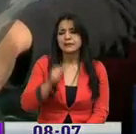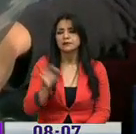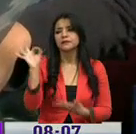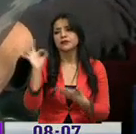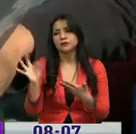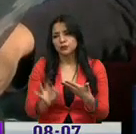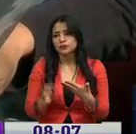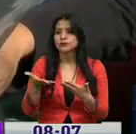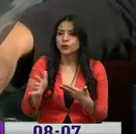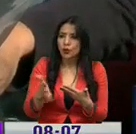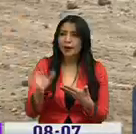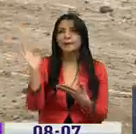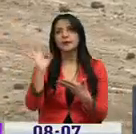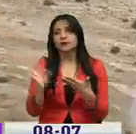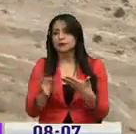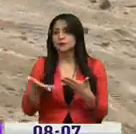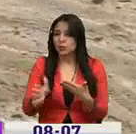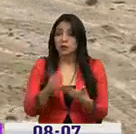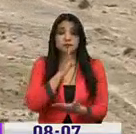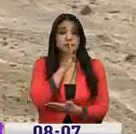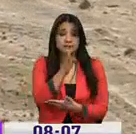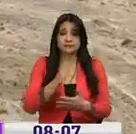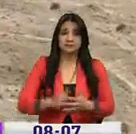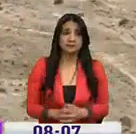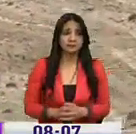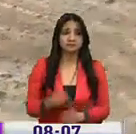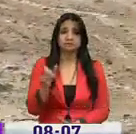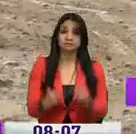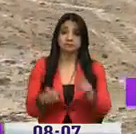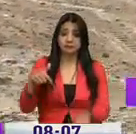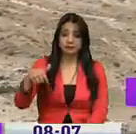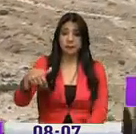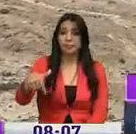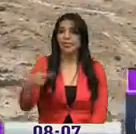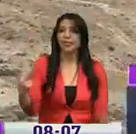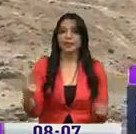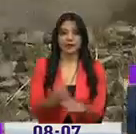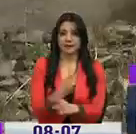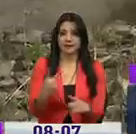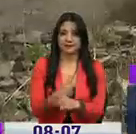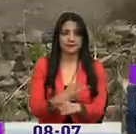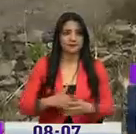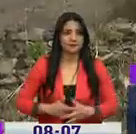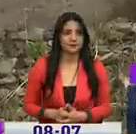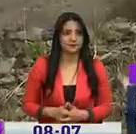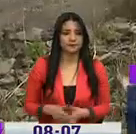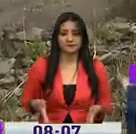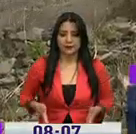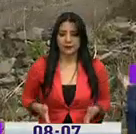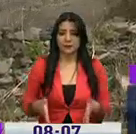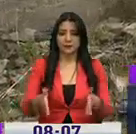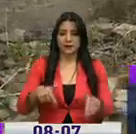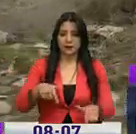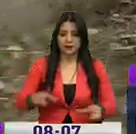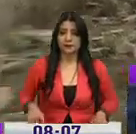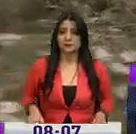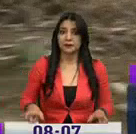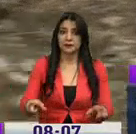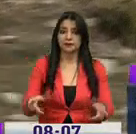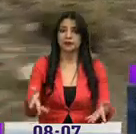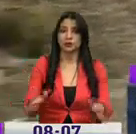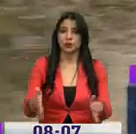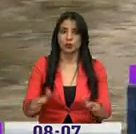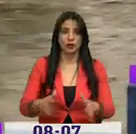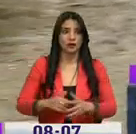el que no hay para el sector. Mientras para los peatones la situación es aún más compleja. A lo largo de la ruta no existen veredas y